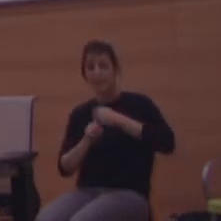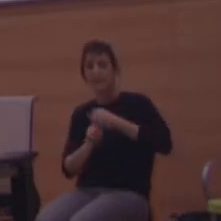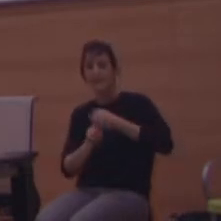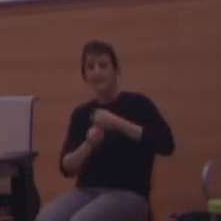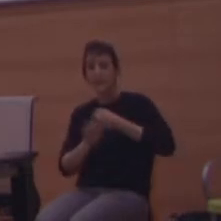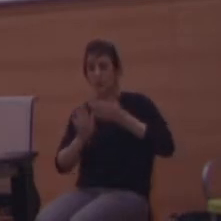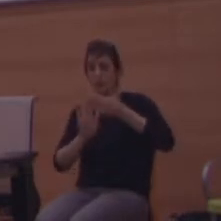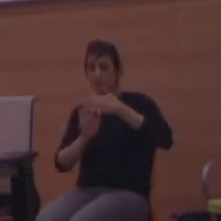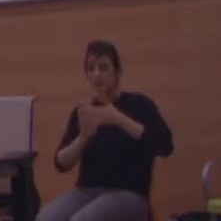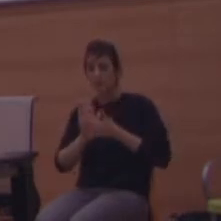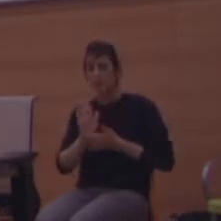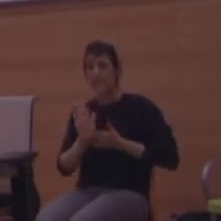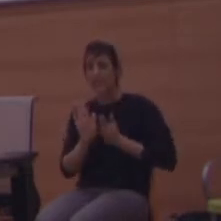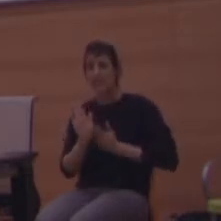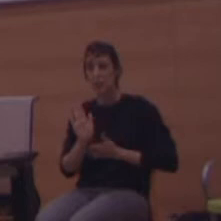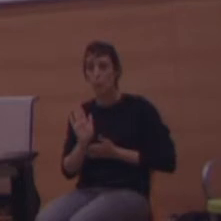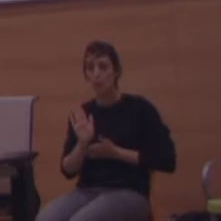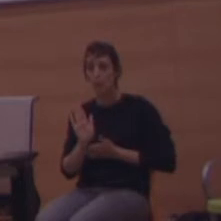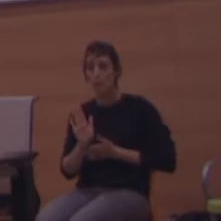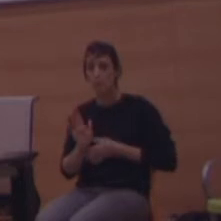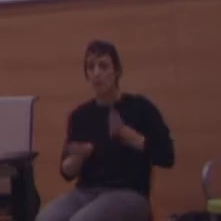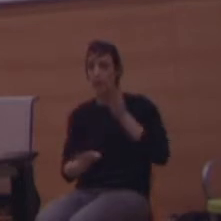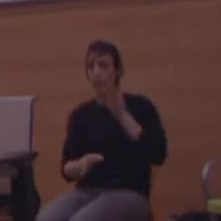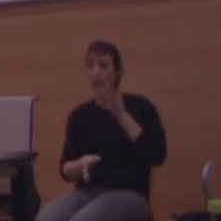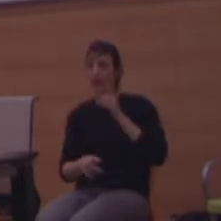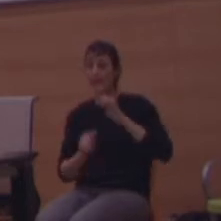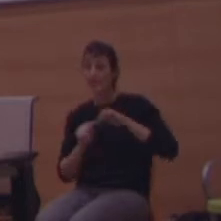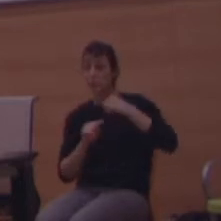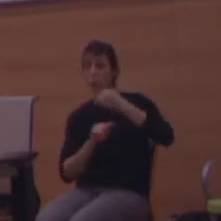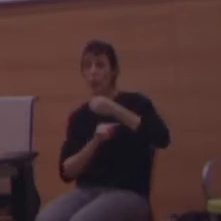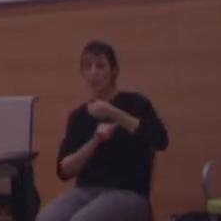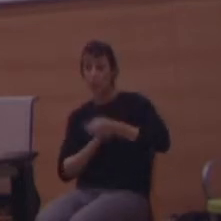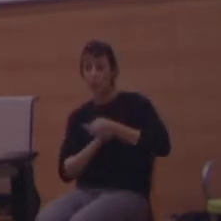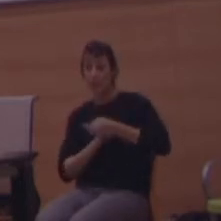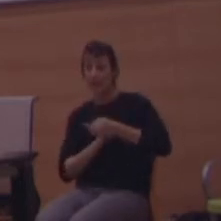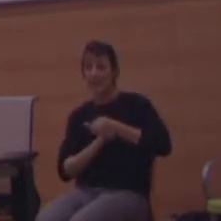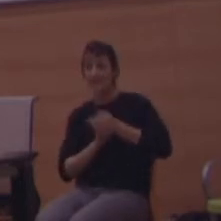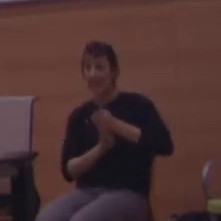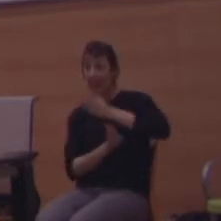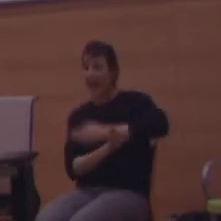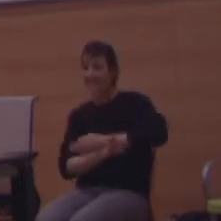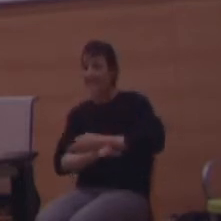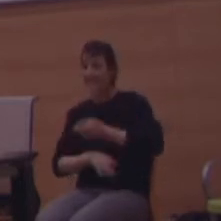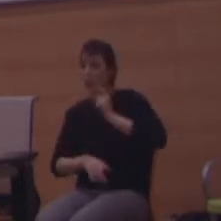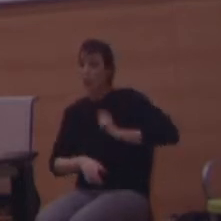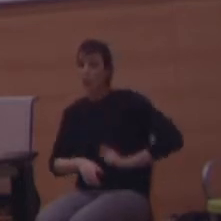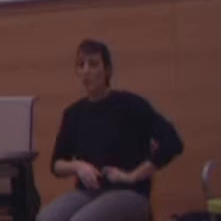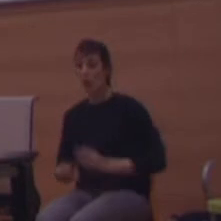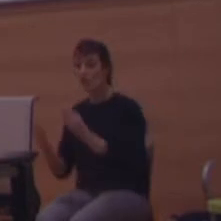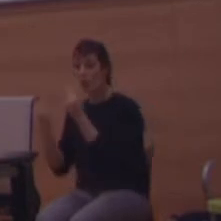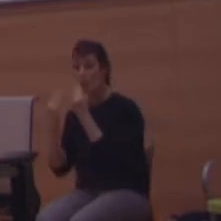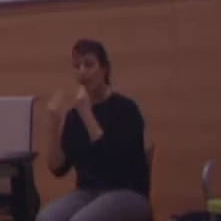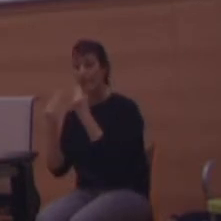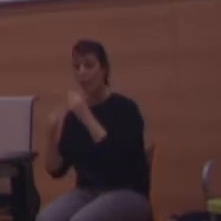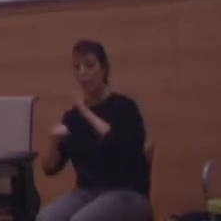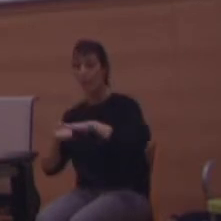dispositivo. Los inconvenientes, que hay que estar muy entrenados para poner este tipo de descargas, de